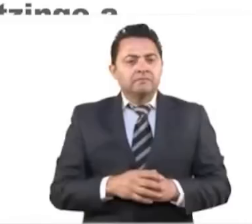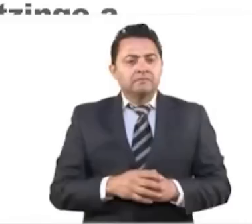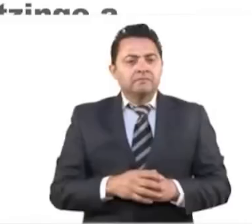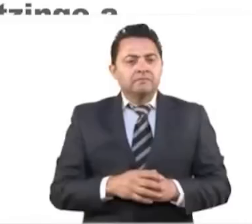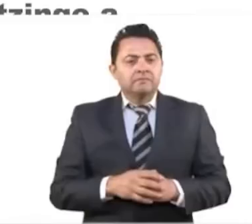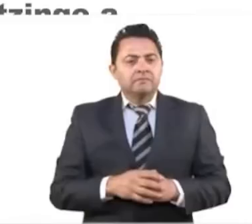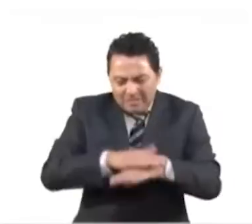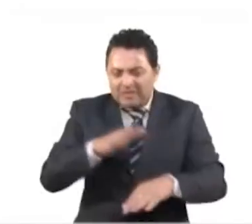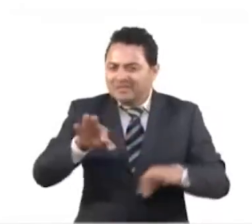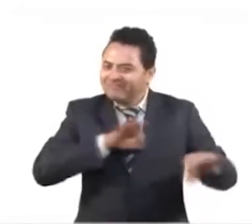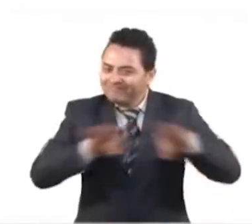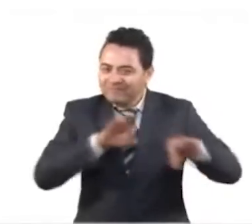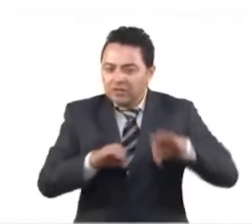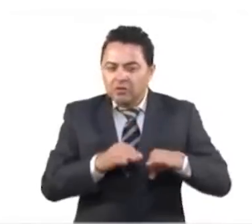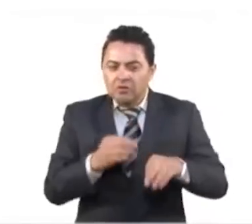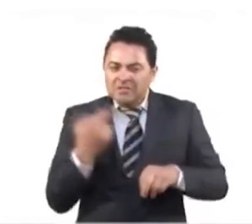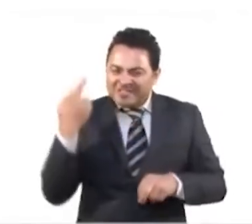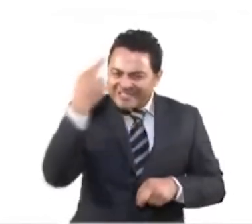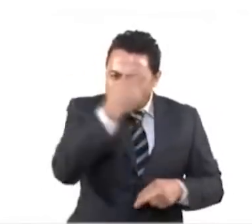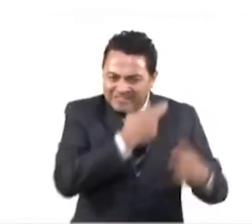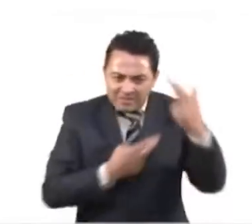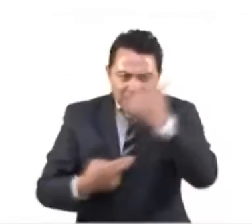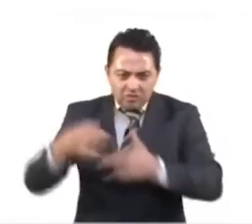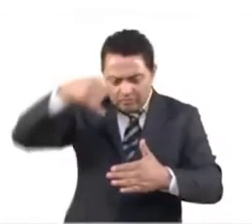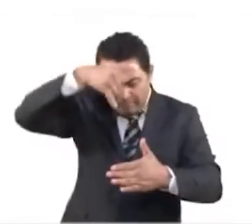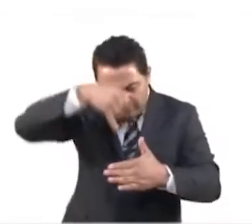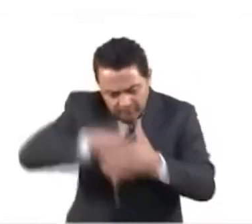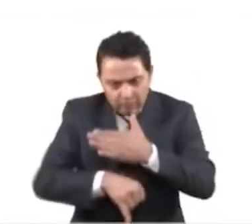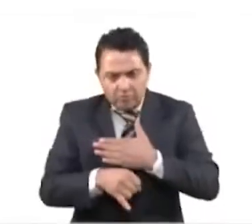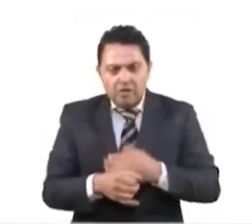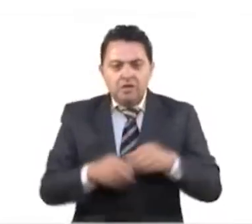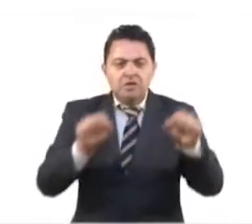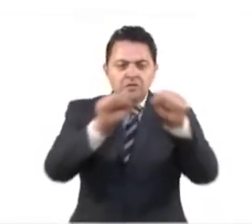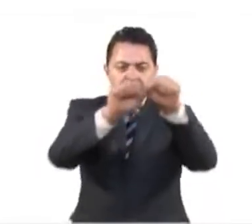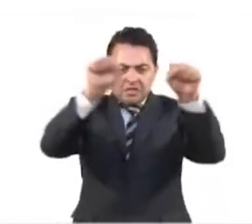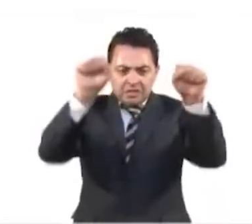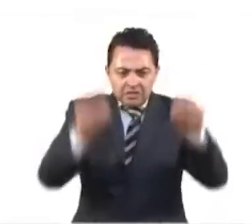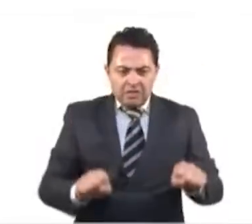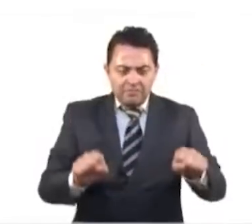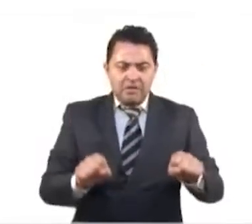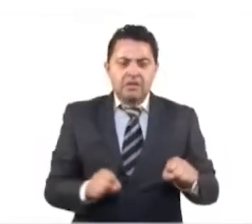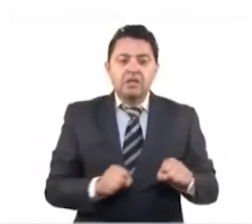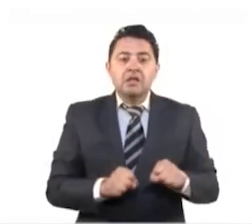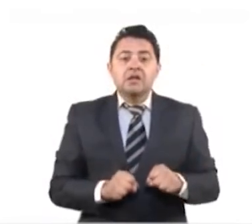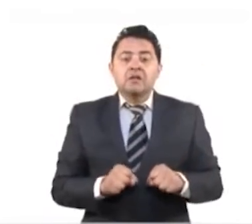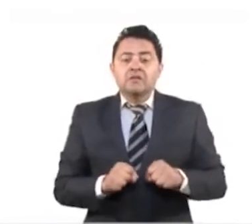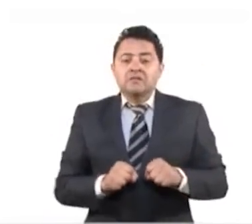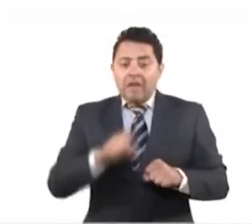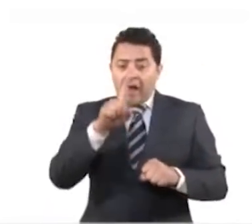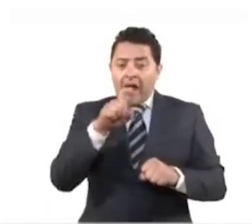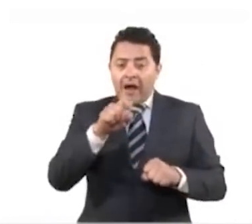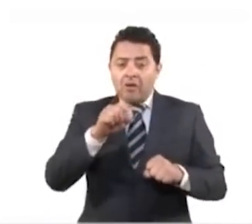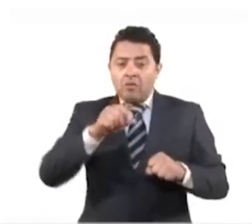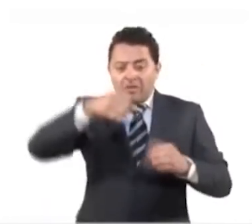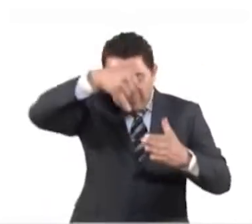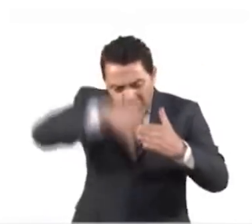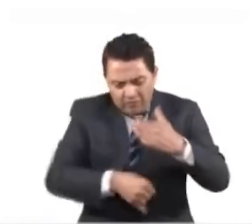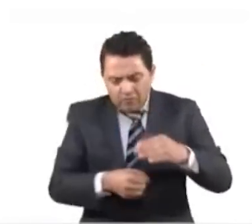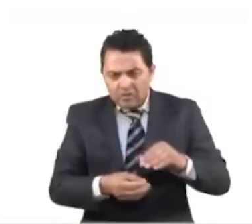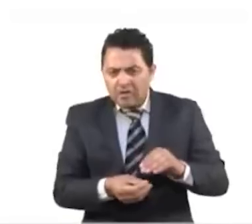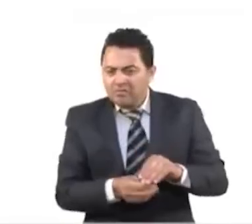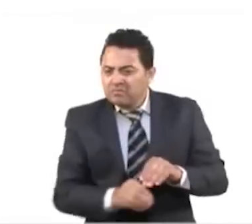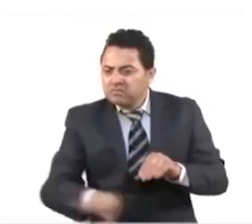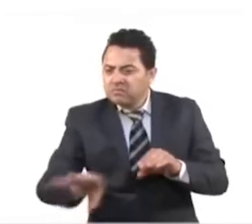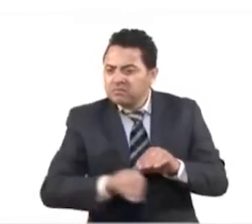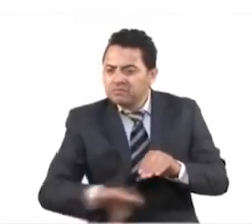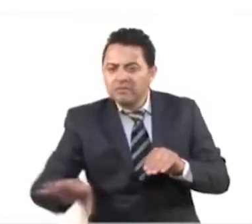mantenimiento. De acuerdo con el director general del Metro Guillermo Calderón, se construyeron 5 cárcamos adicionales, se reforzó el equipo